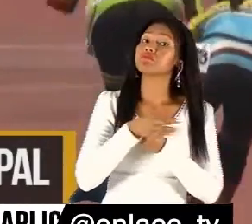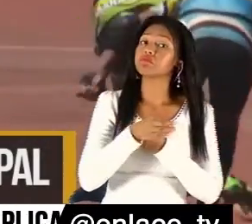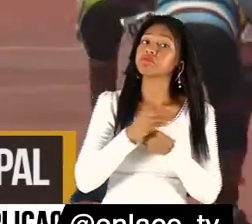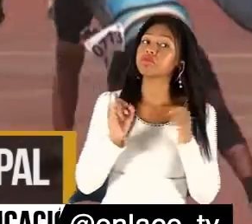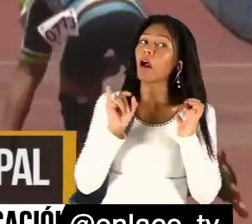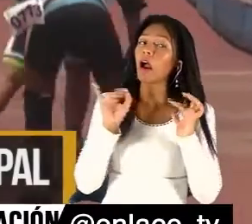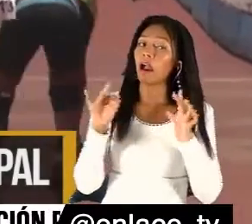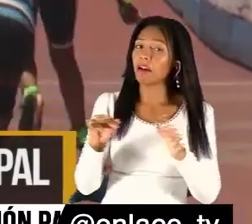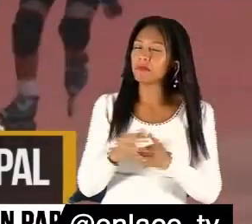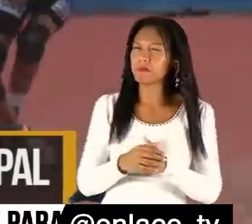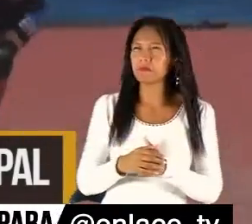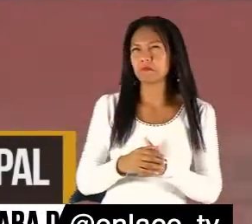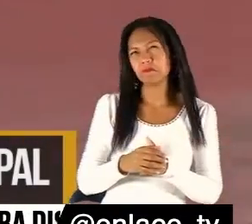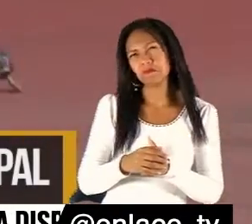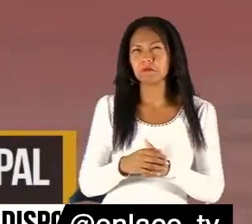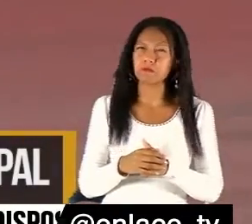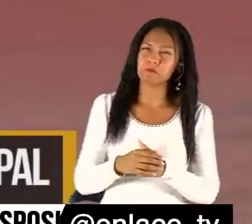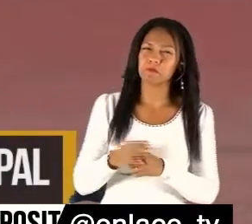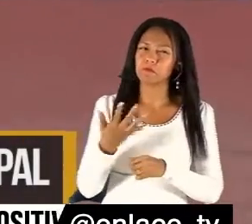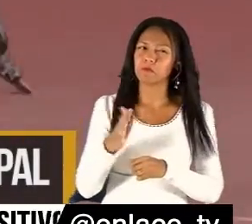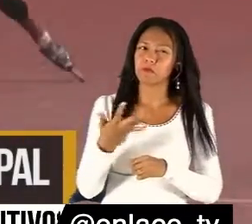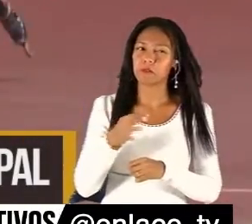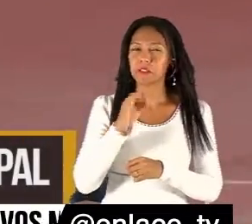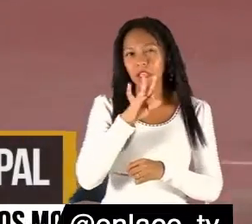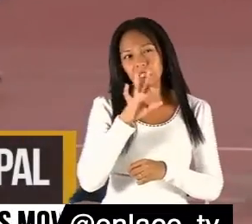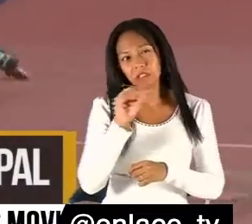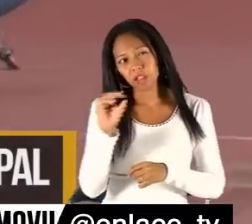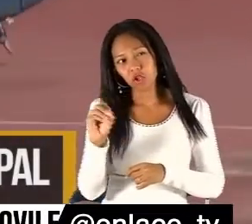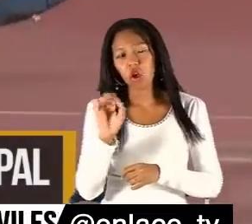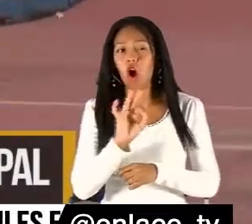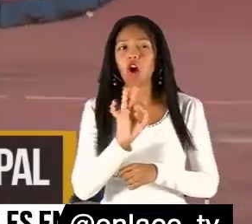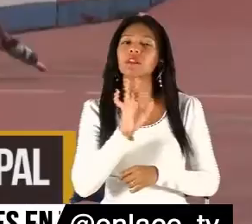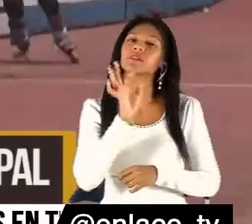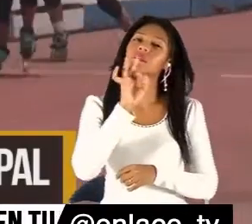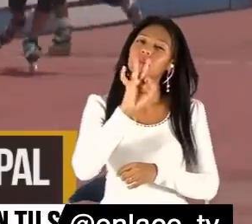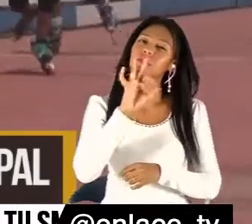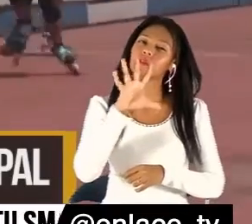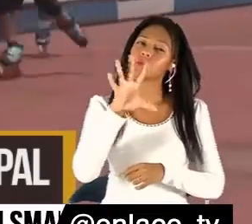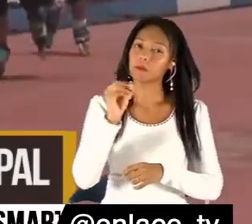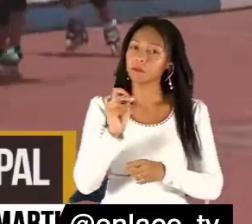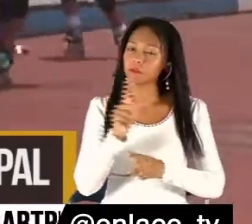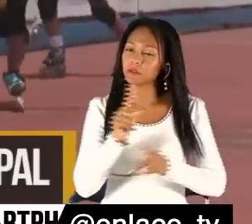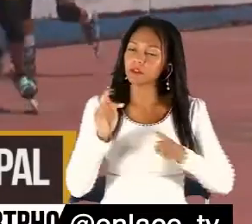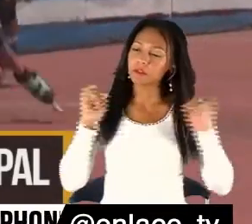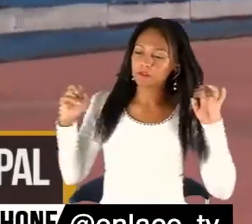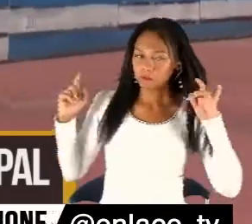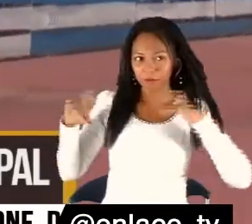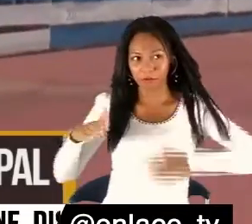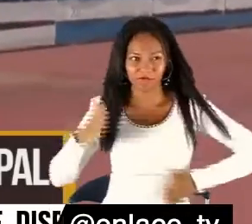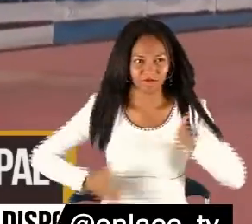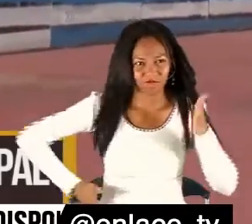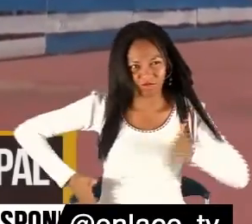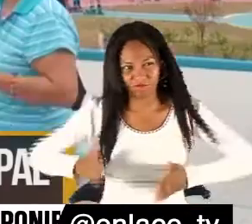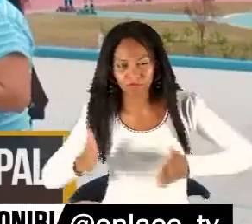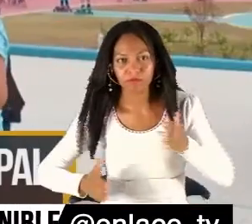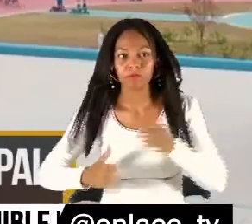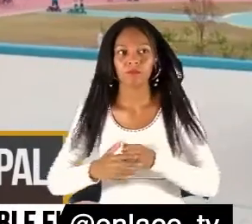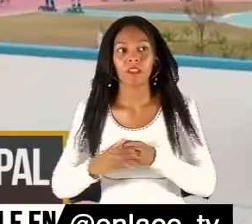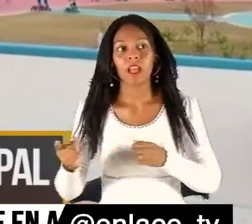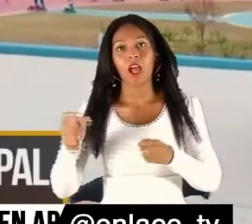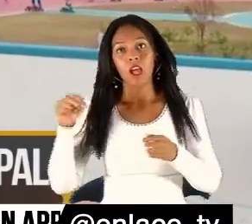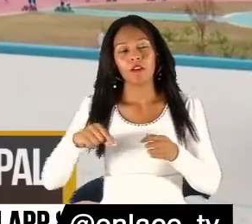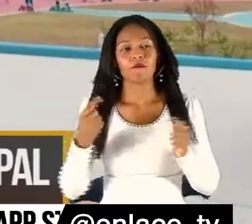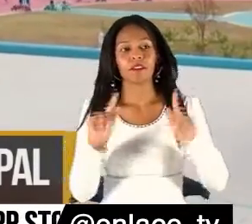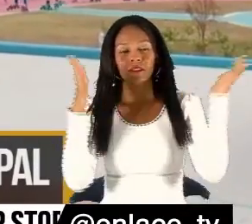hoy. Aproximadamente 350 patinadores. Este festival, este segundo festival le correspondió al Club